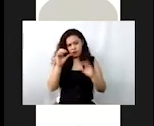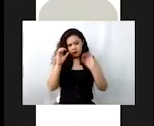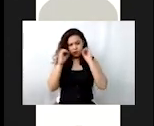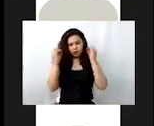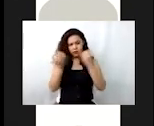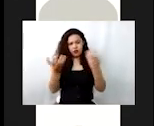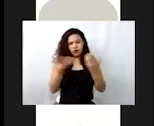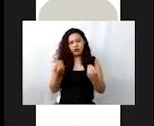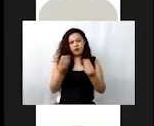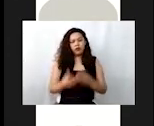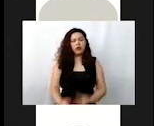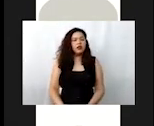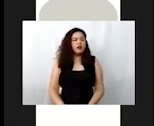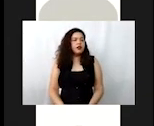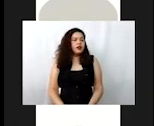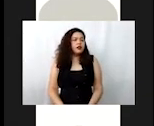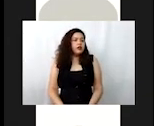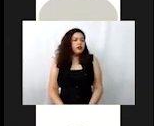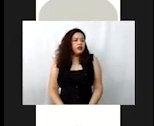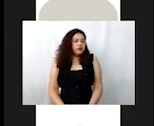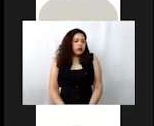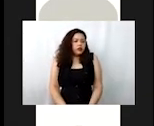organizaciones. Eso, otra vez,